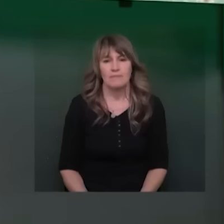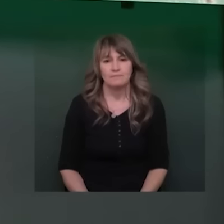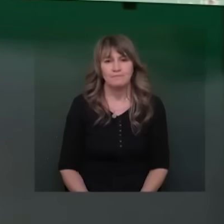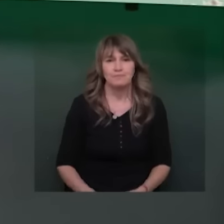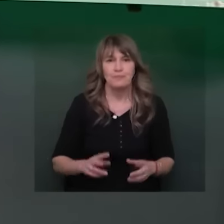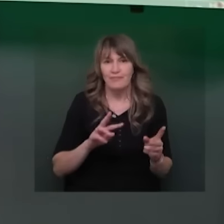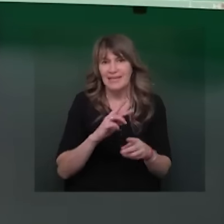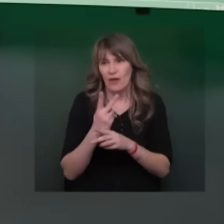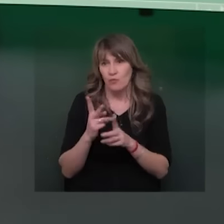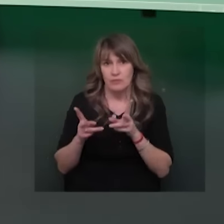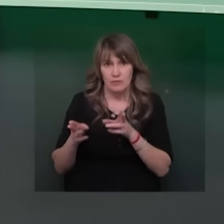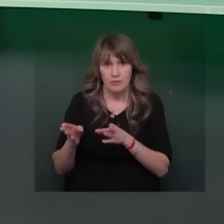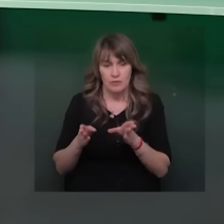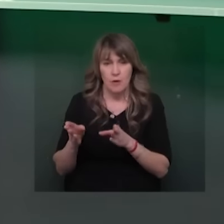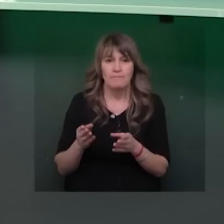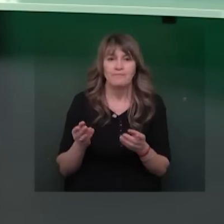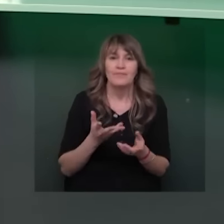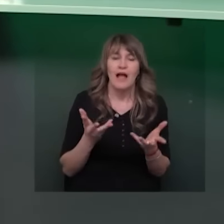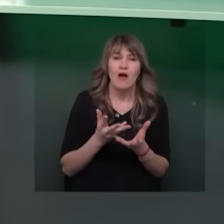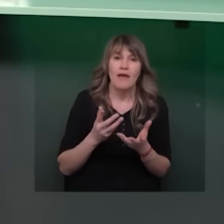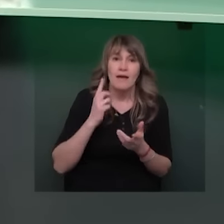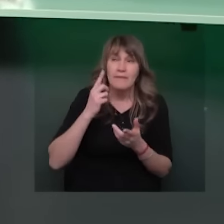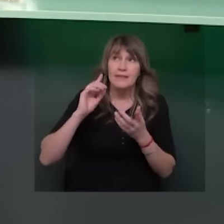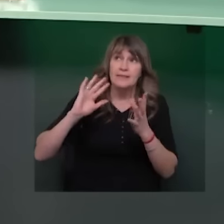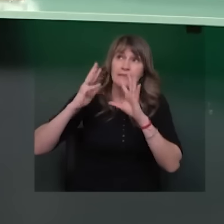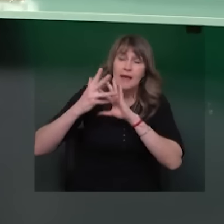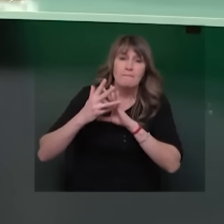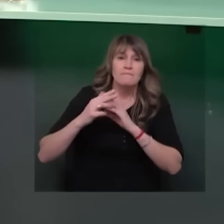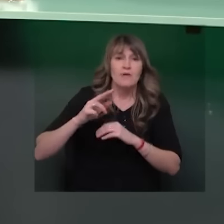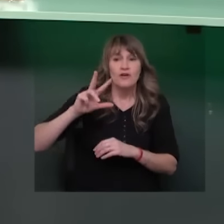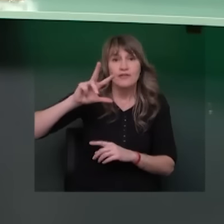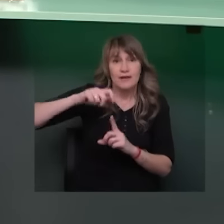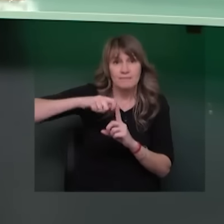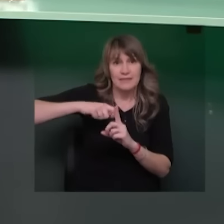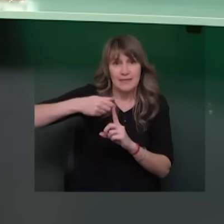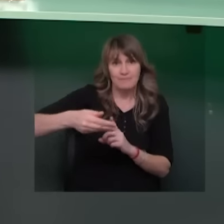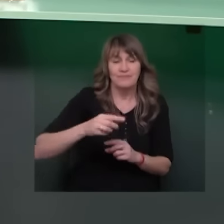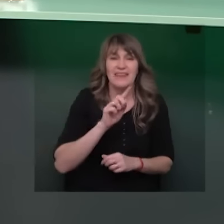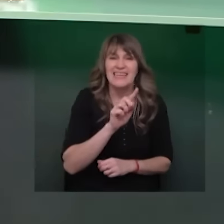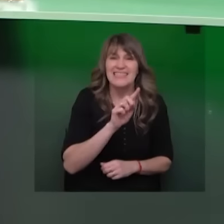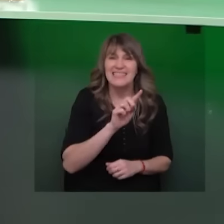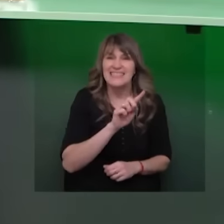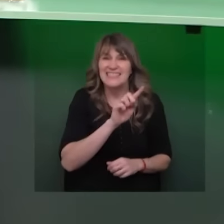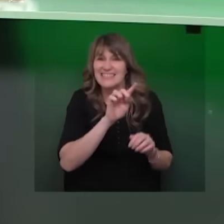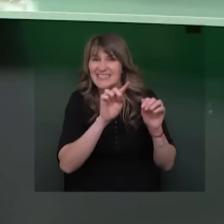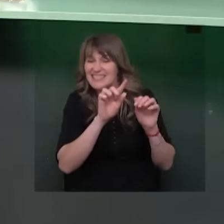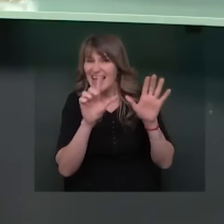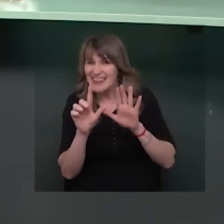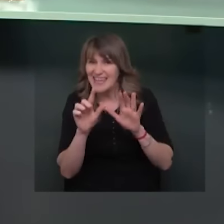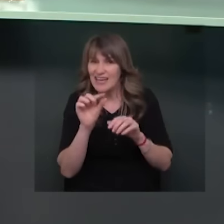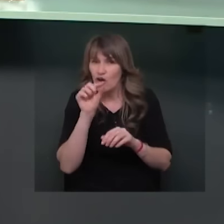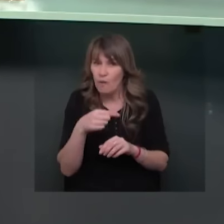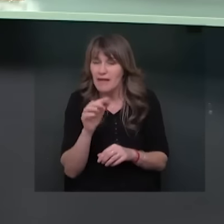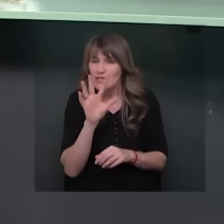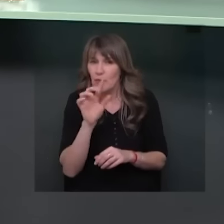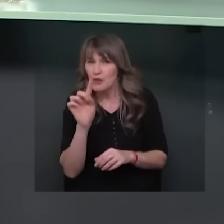segundo bloque en md noticias y hablemos del tiempo de aquí a TR meses porque a las 17:51 parece un horario de Ómnibus empezó el